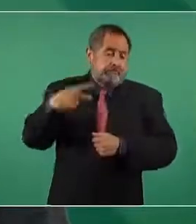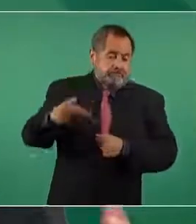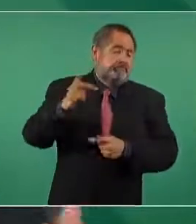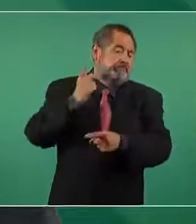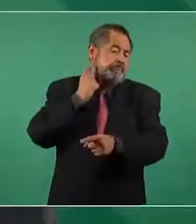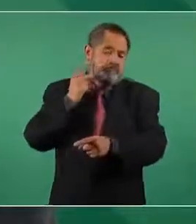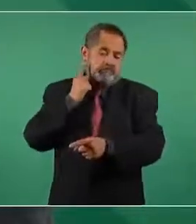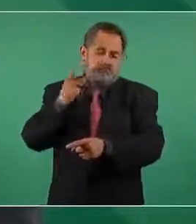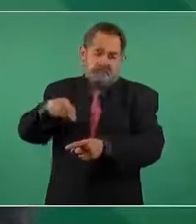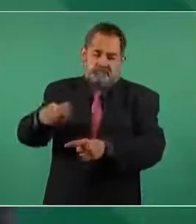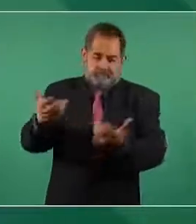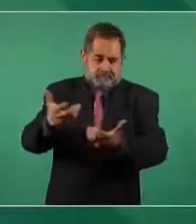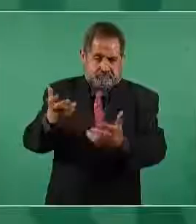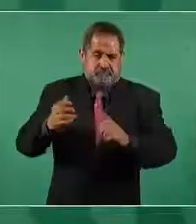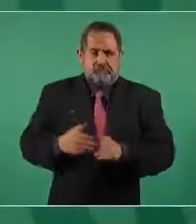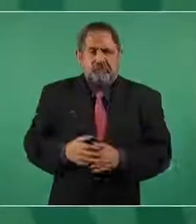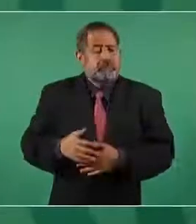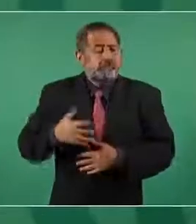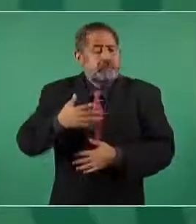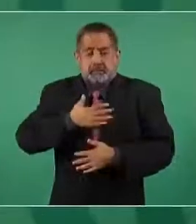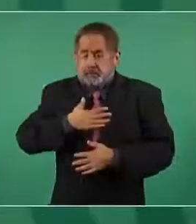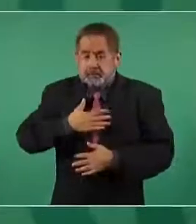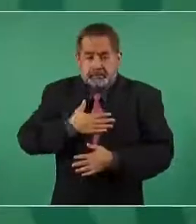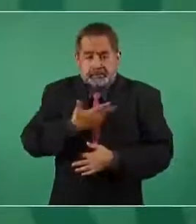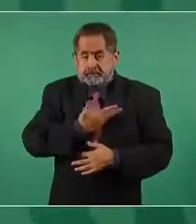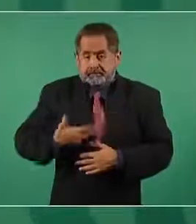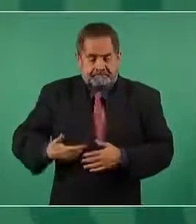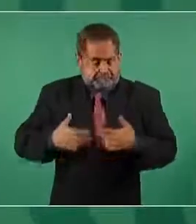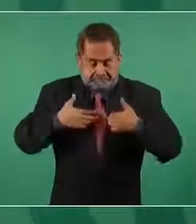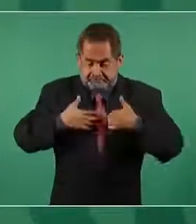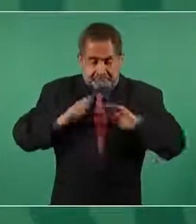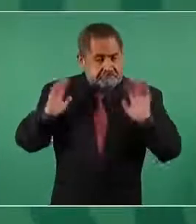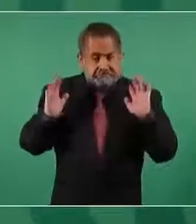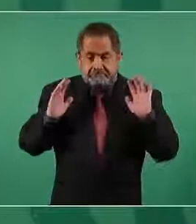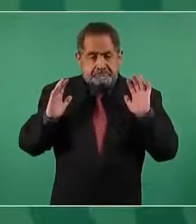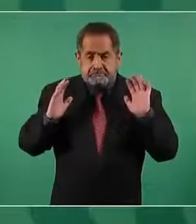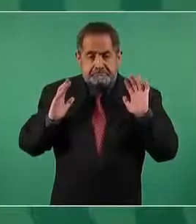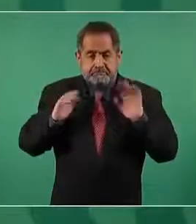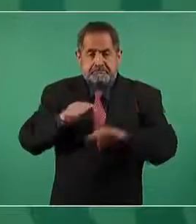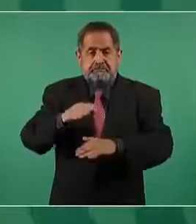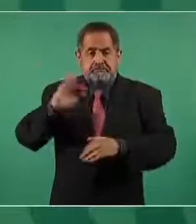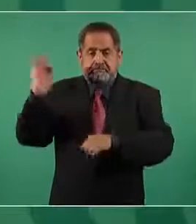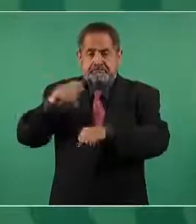Entonces, por lo que nos corresponde a nosotros en cuanto al presupuesto federal,